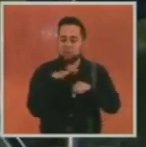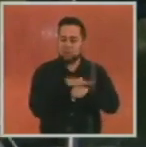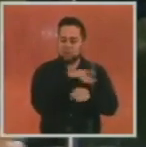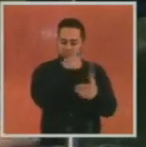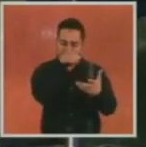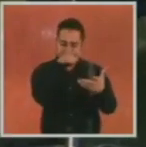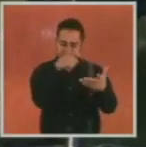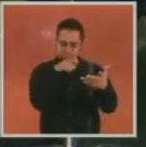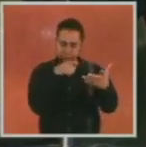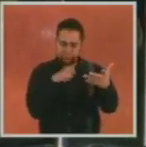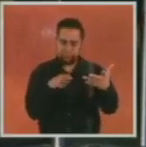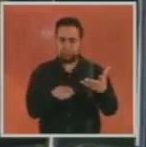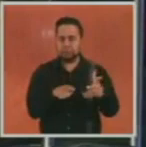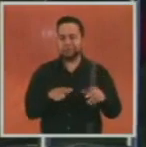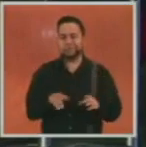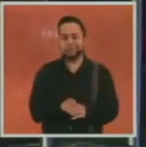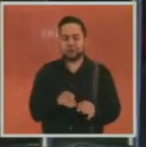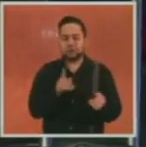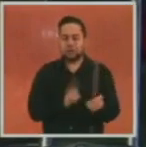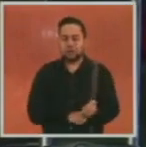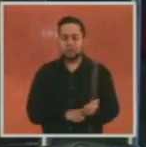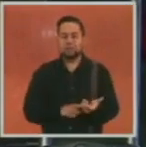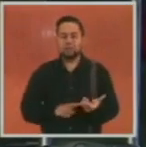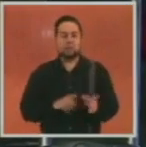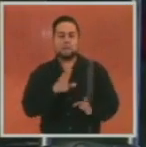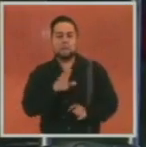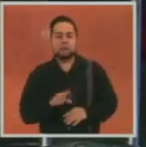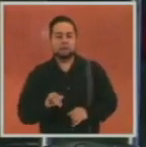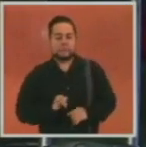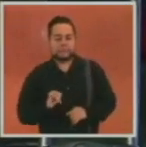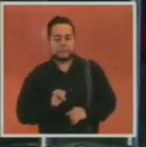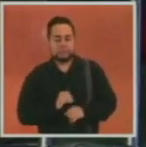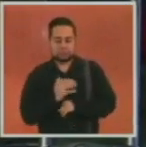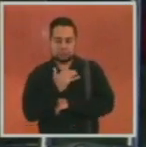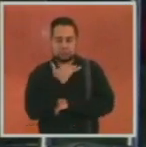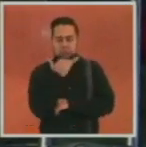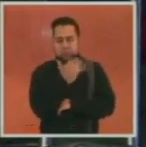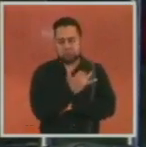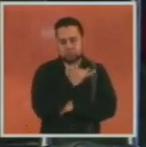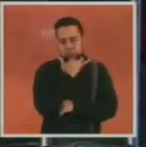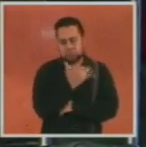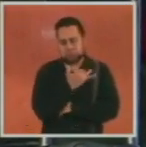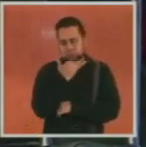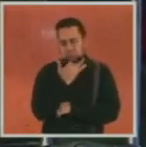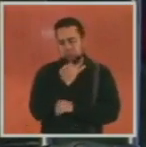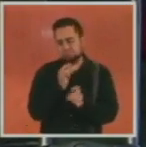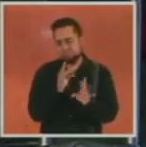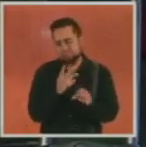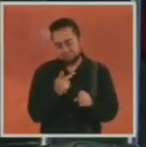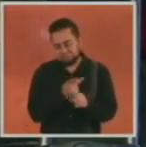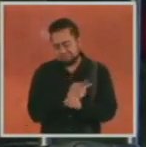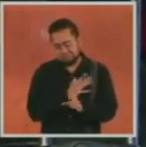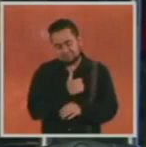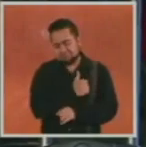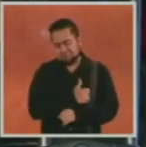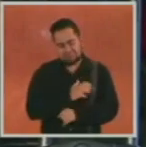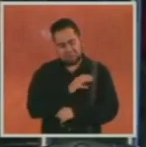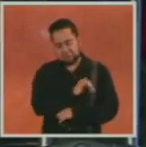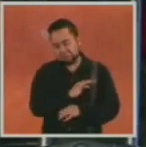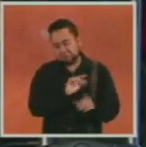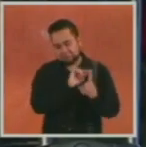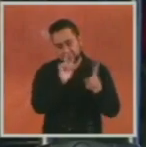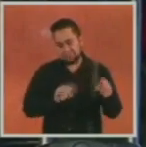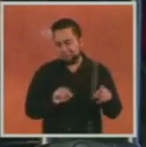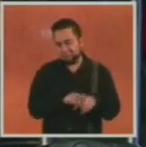dejaron muchos intereses internos indiscutiblemente sí Como sucede desafortunadamente en nuestro país